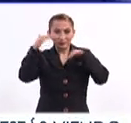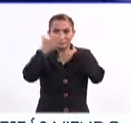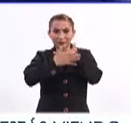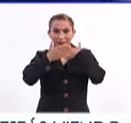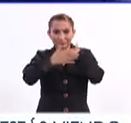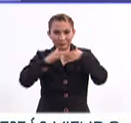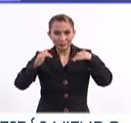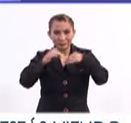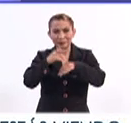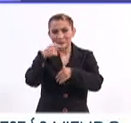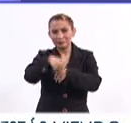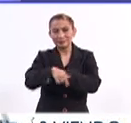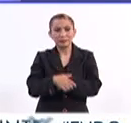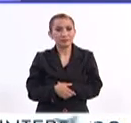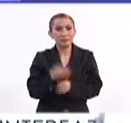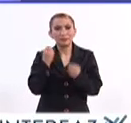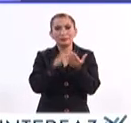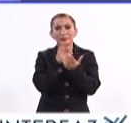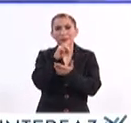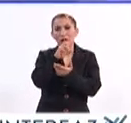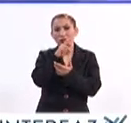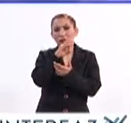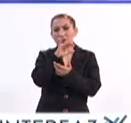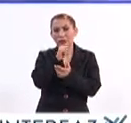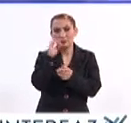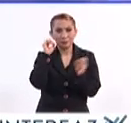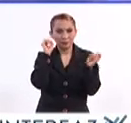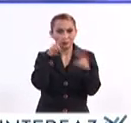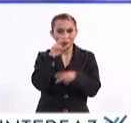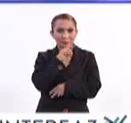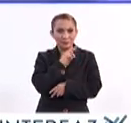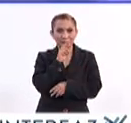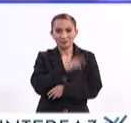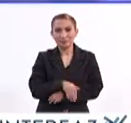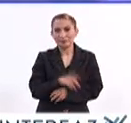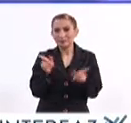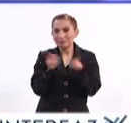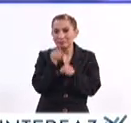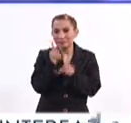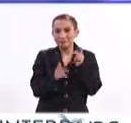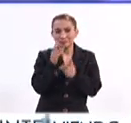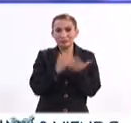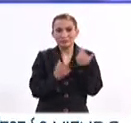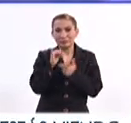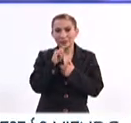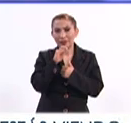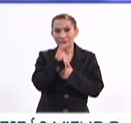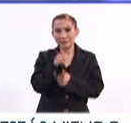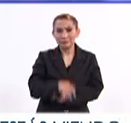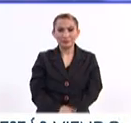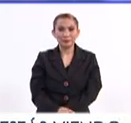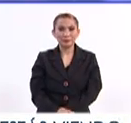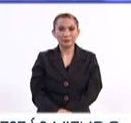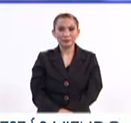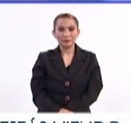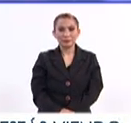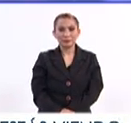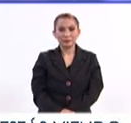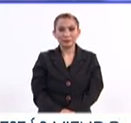a realizar la próxima semana. Muchas gracias, Mauricio, y nos vemos pronto. Gracias. Vamos a hacer una pausa y regresamos con más.